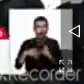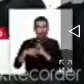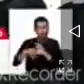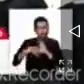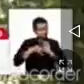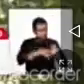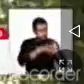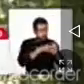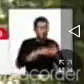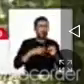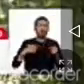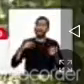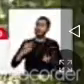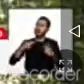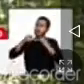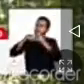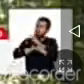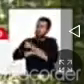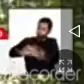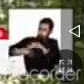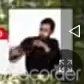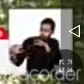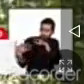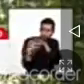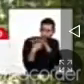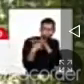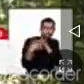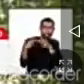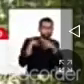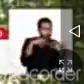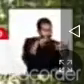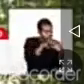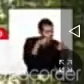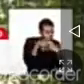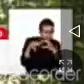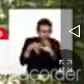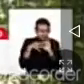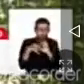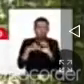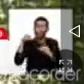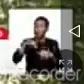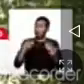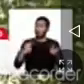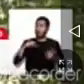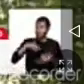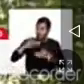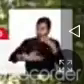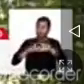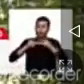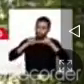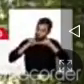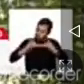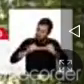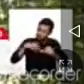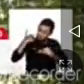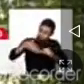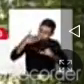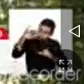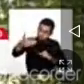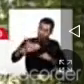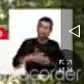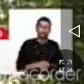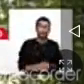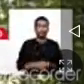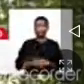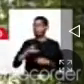integración profunda, profunda, por lo cual aquí se trata de un camino a seguir.